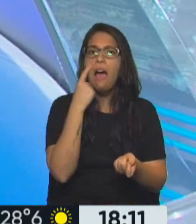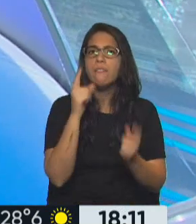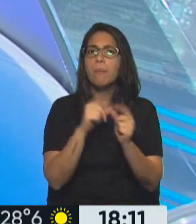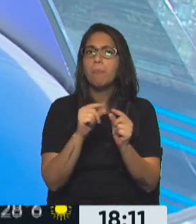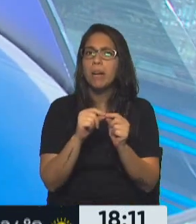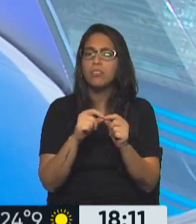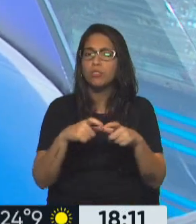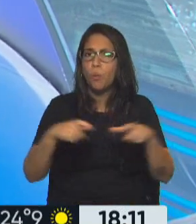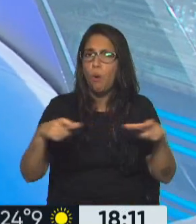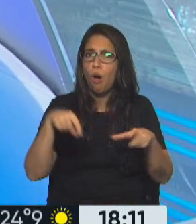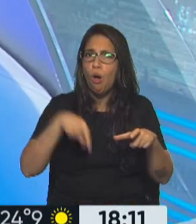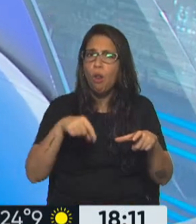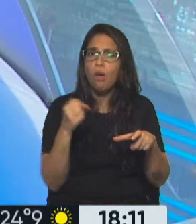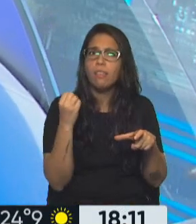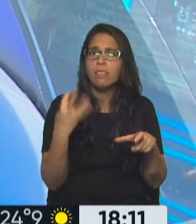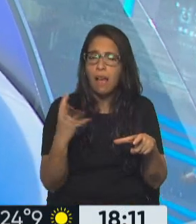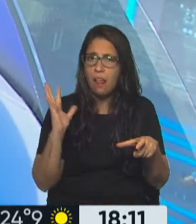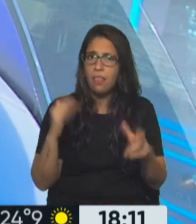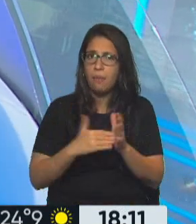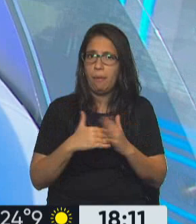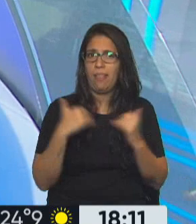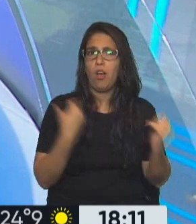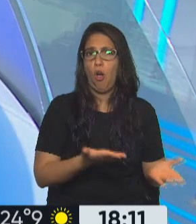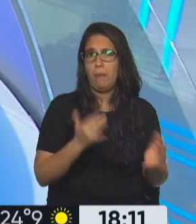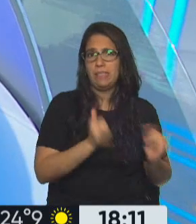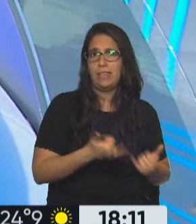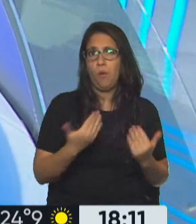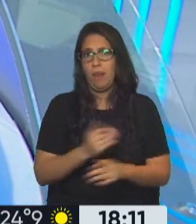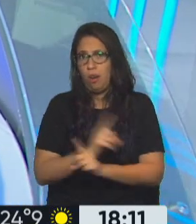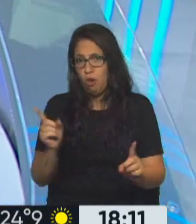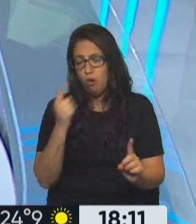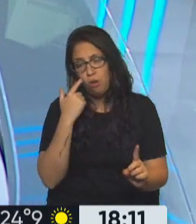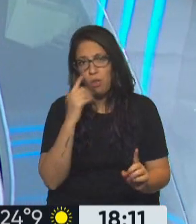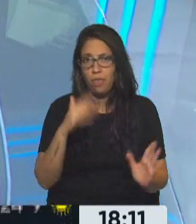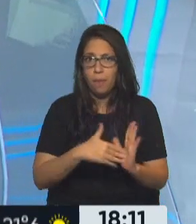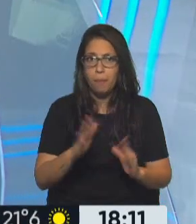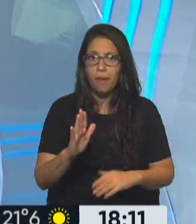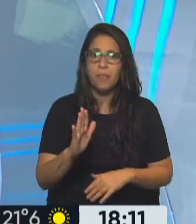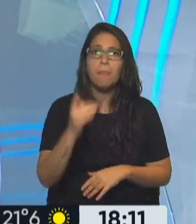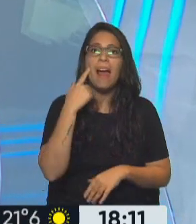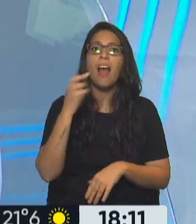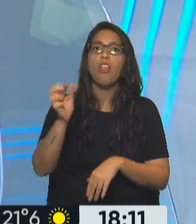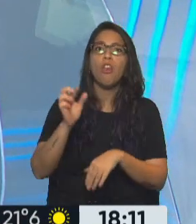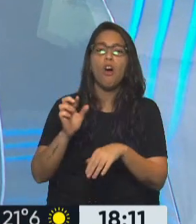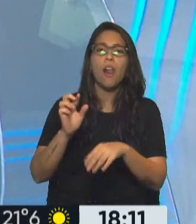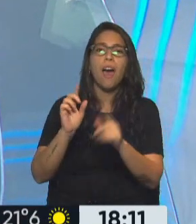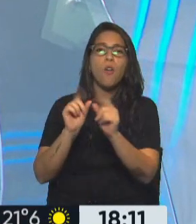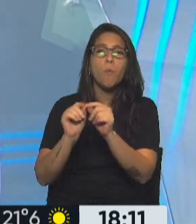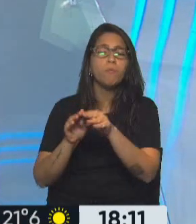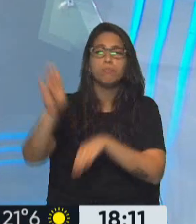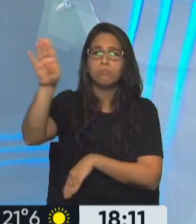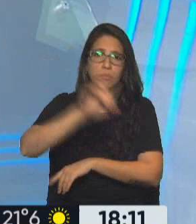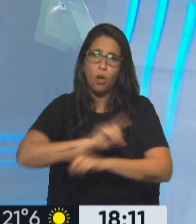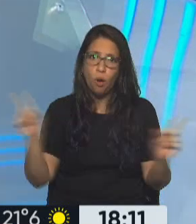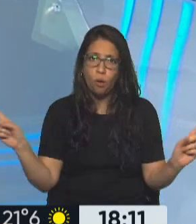de los bonos de acuerdo a lo que le convenga y que el precio del dólar no se dispare desde el mercado